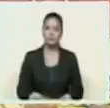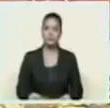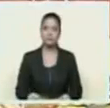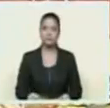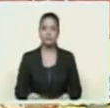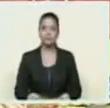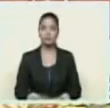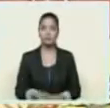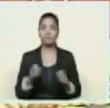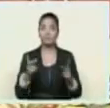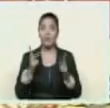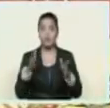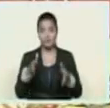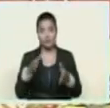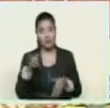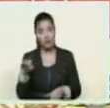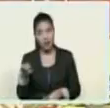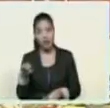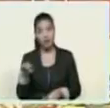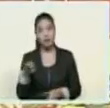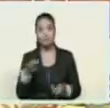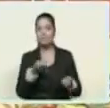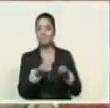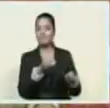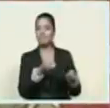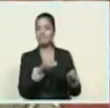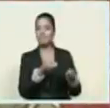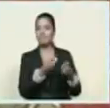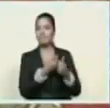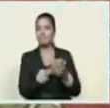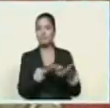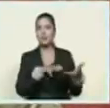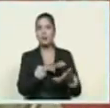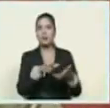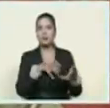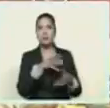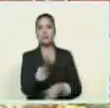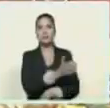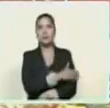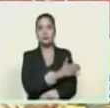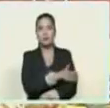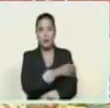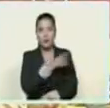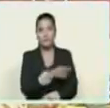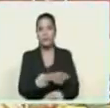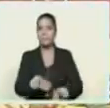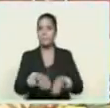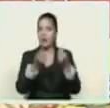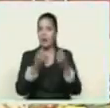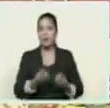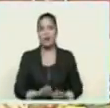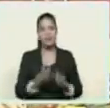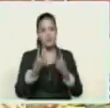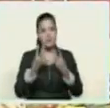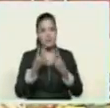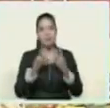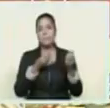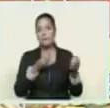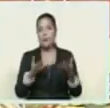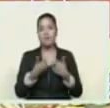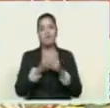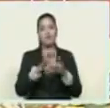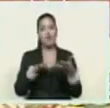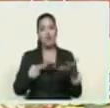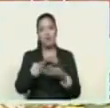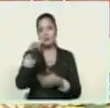con la victoria de argel y hemos neutralizado la capacidad de la derecha para dañar la vida para traer